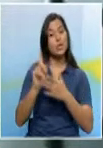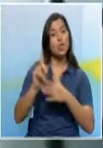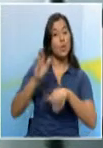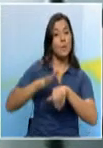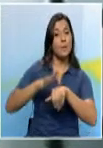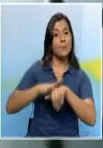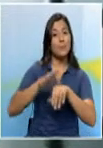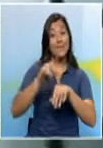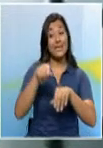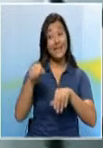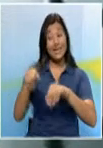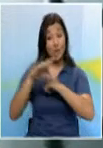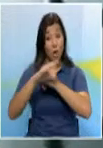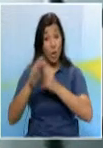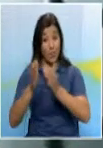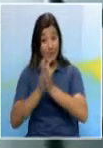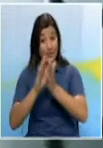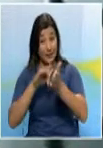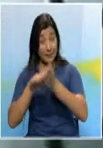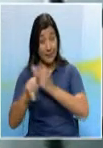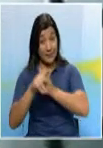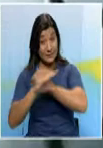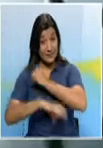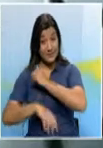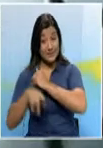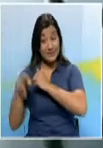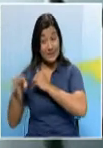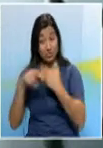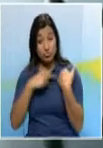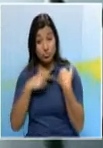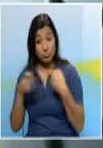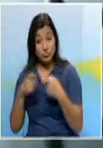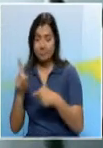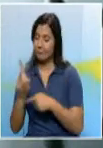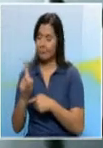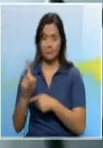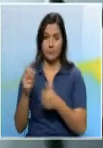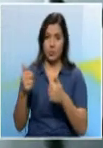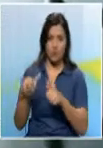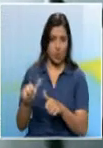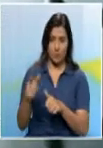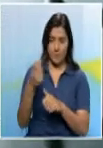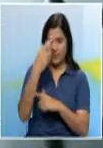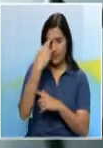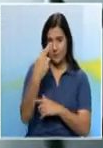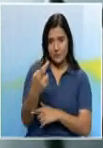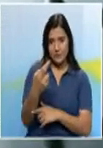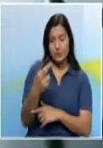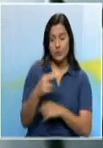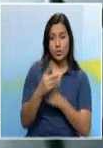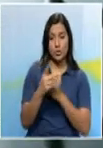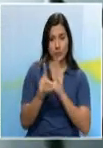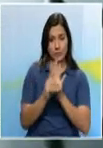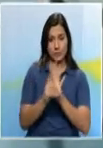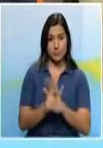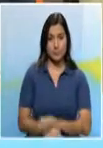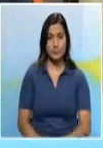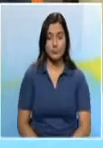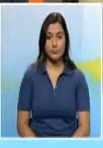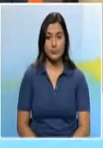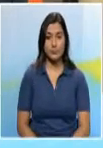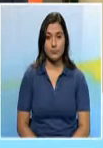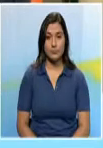y a la Tributación Directa. Son violatorias de la separación de poderes, son violatorias del Estado de Derecho.